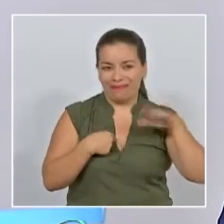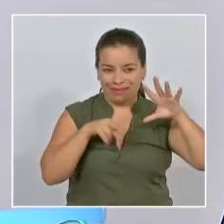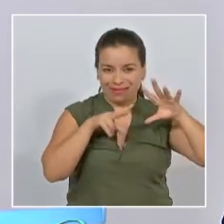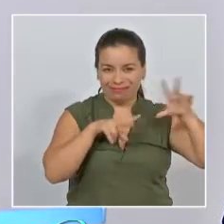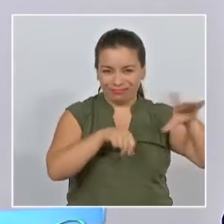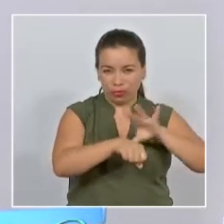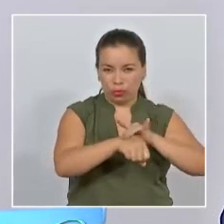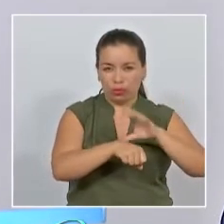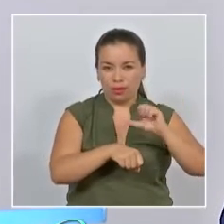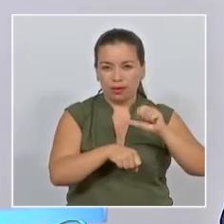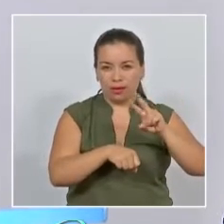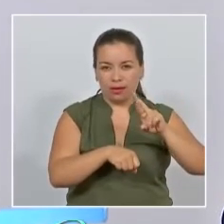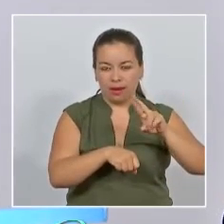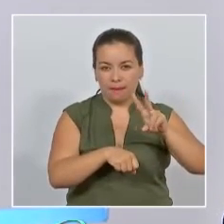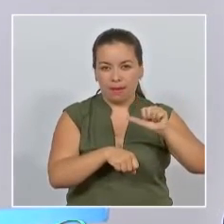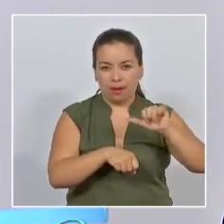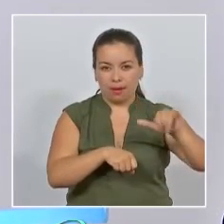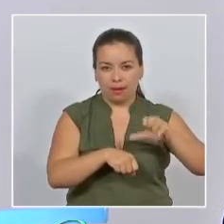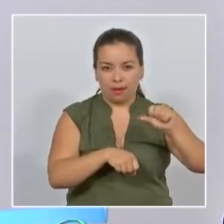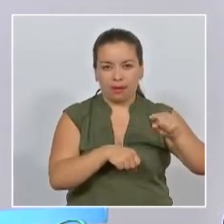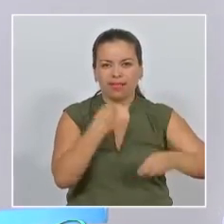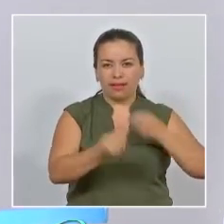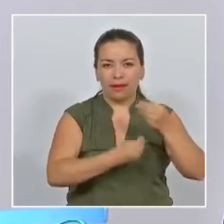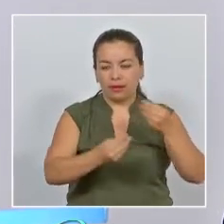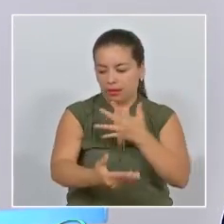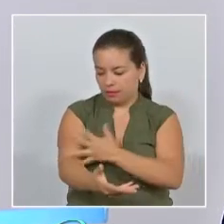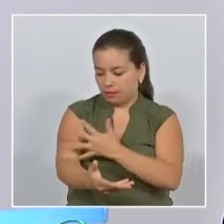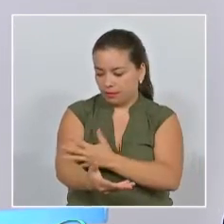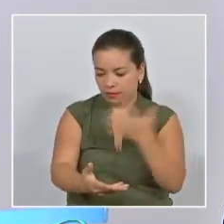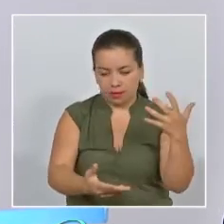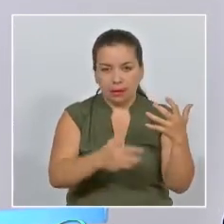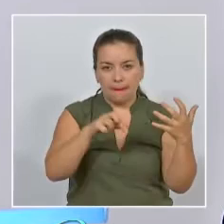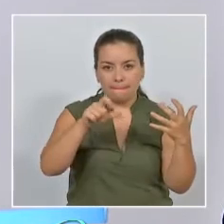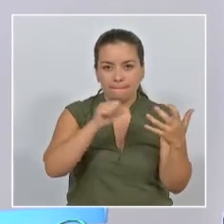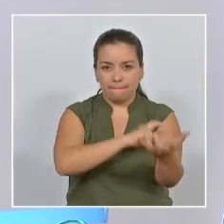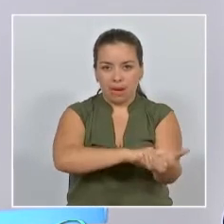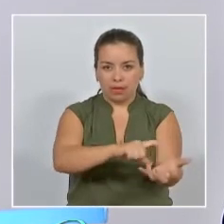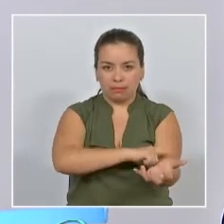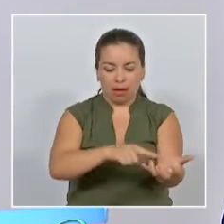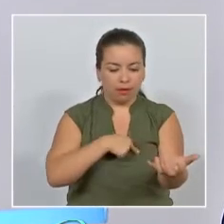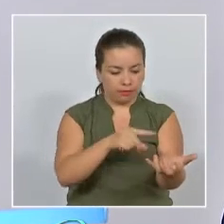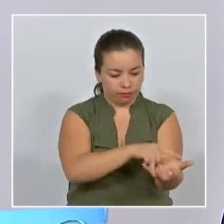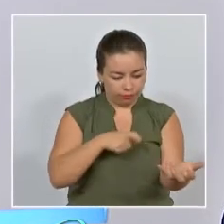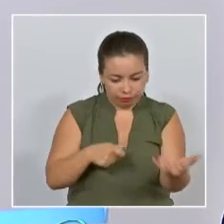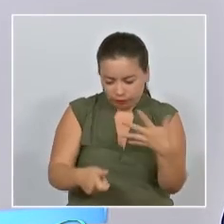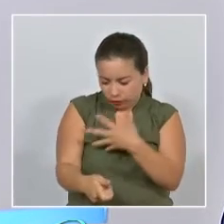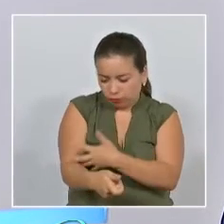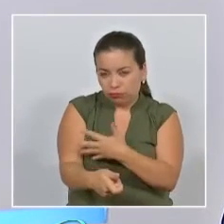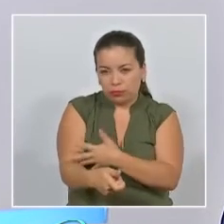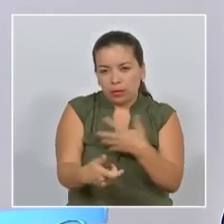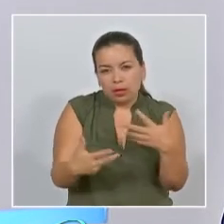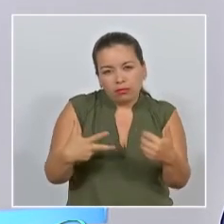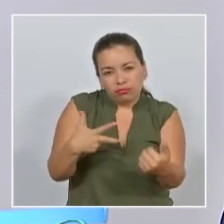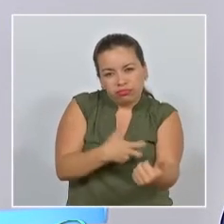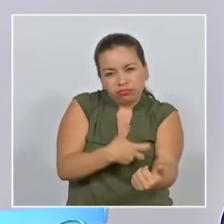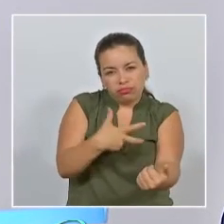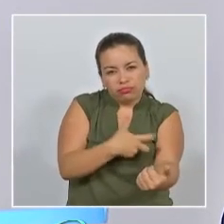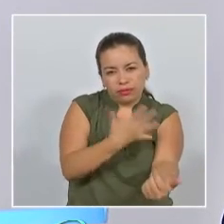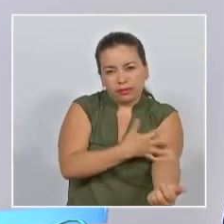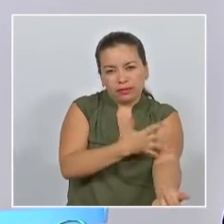Carvajal, donde ellos inyectan el plasma rico en plaquetas, en una conferencia que estuve con ellos, y el proceso regenerativo es